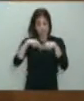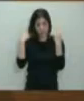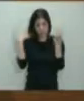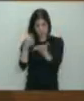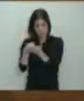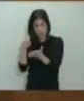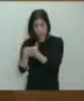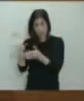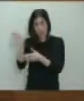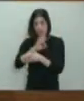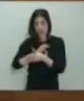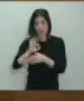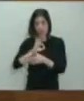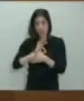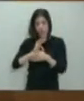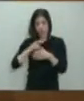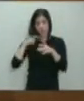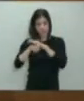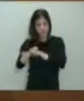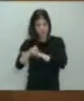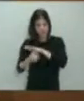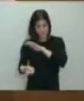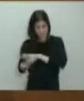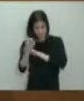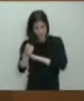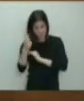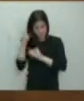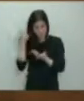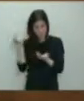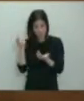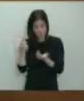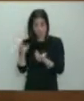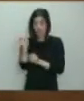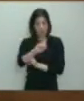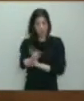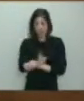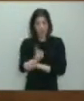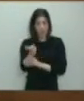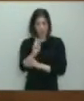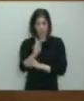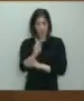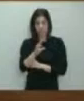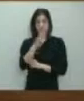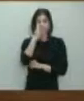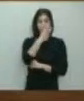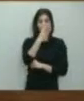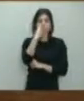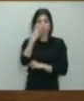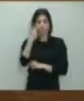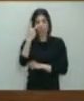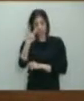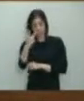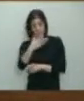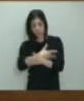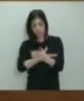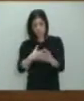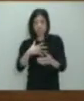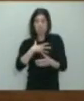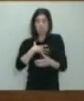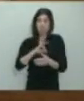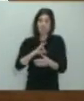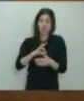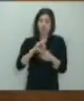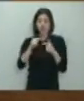inversión productiva, no van. Se podría discutir en todo caso, de esos 342, se podría discutir en todo caso respecto a